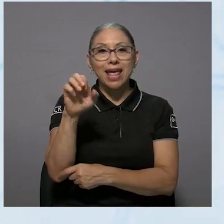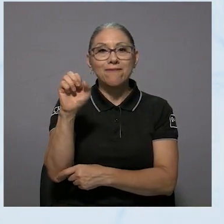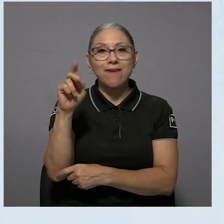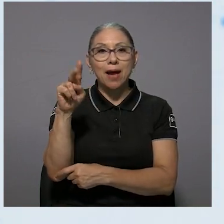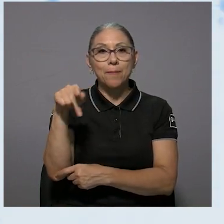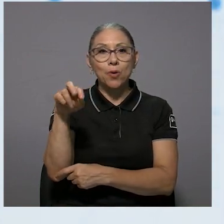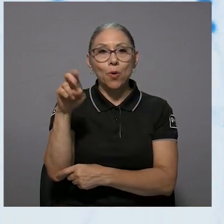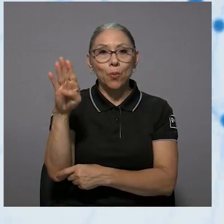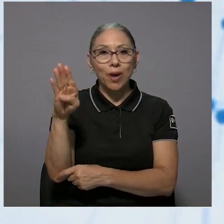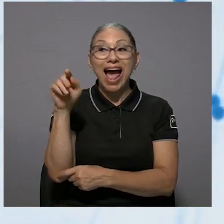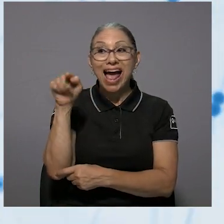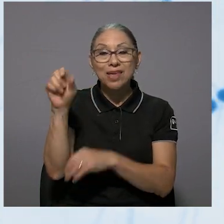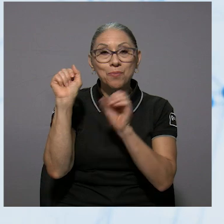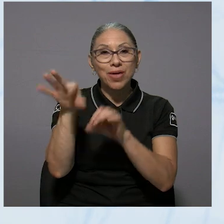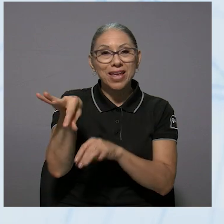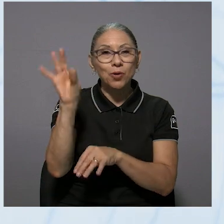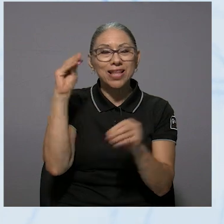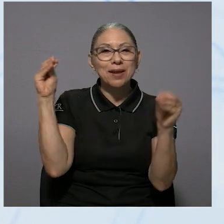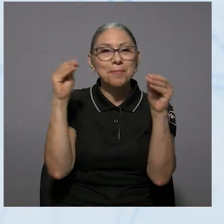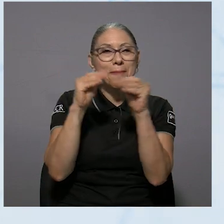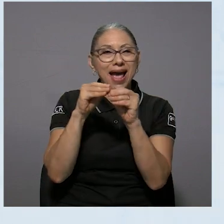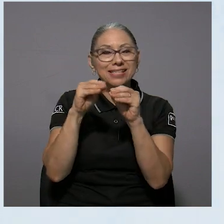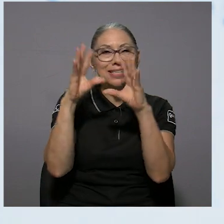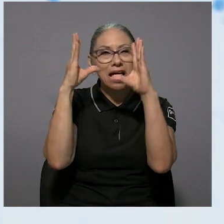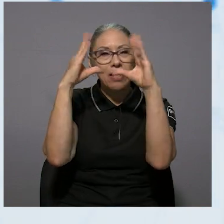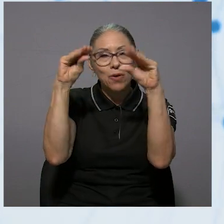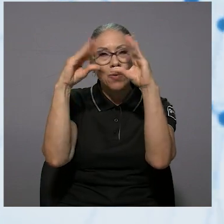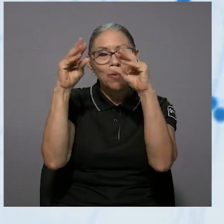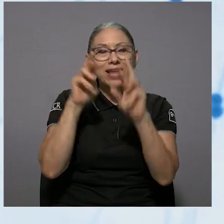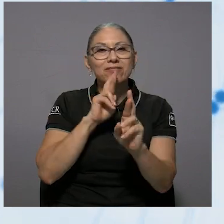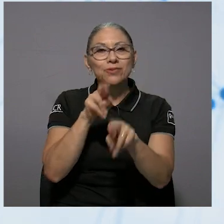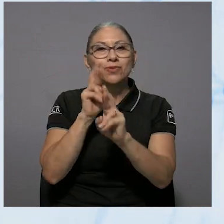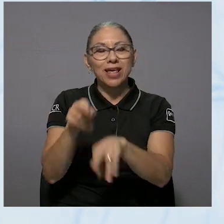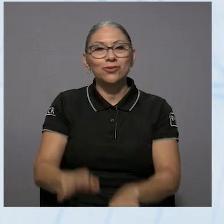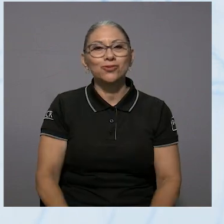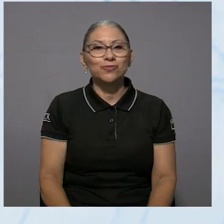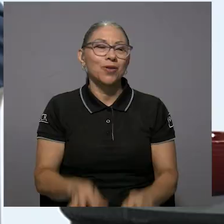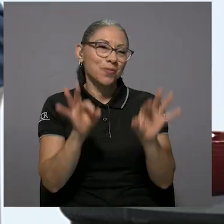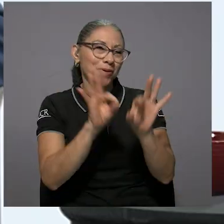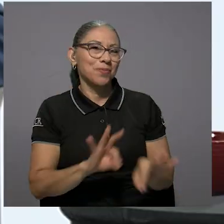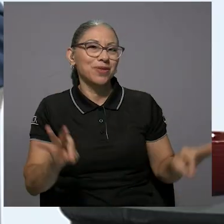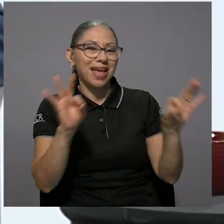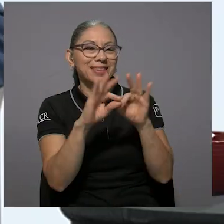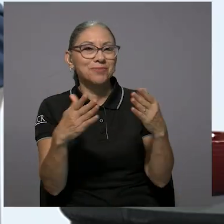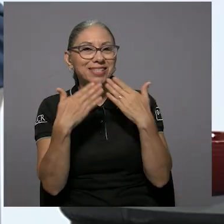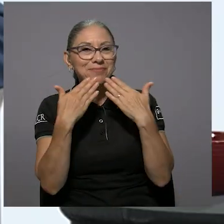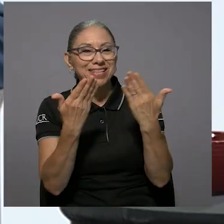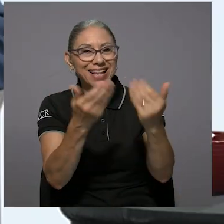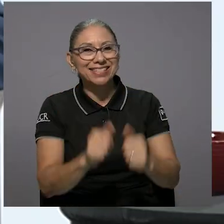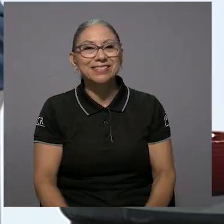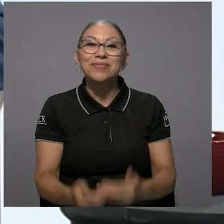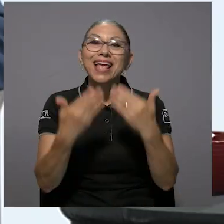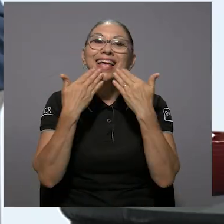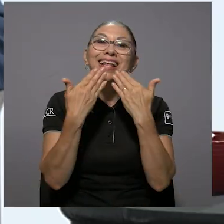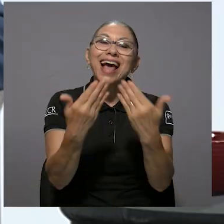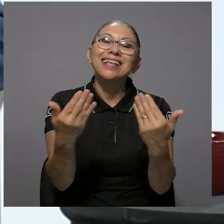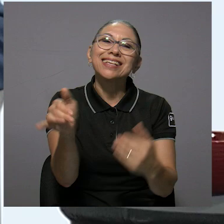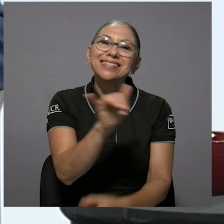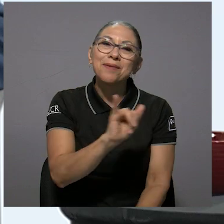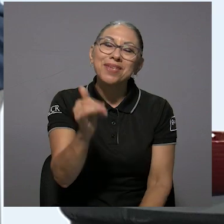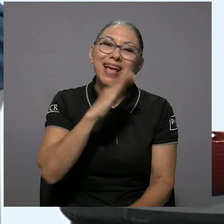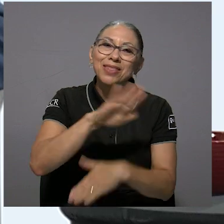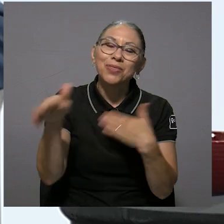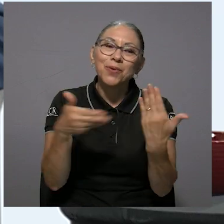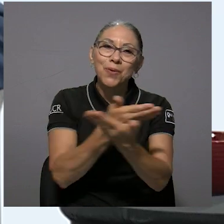www.cited.org/evaprop. Ahí pueden encontrar también como más detalle de las publicaciones y de los resultados que tenemos. Muy importante. Muchísimas gracias. Gracias también